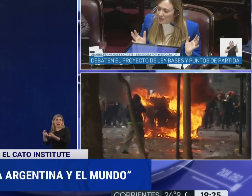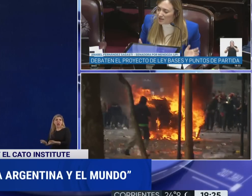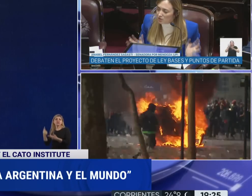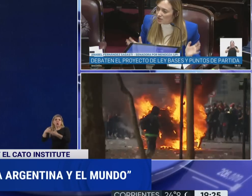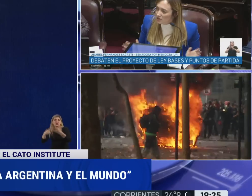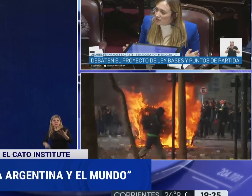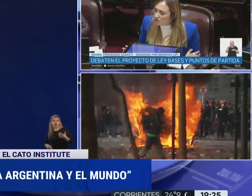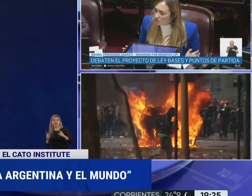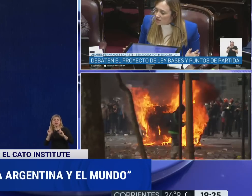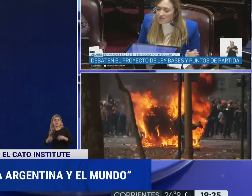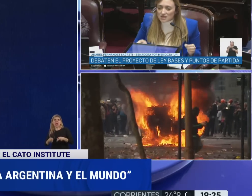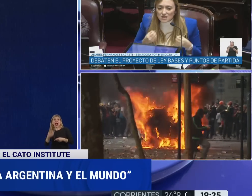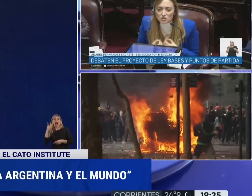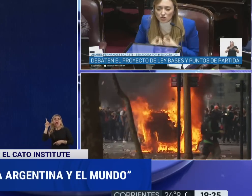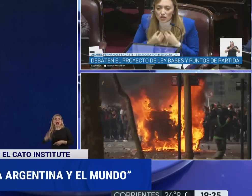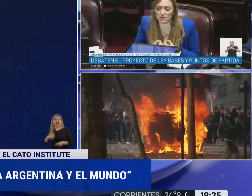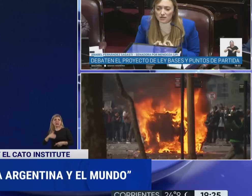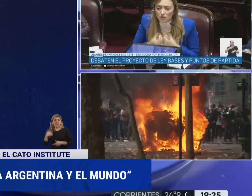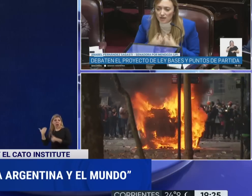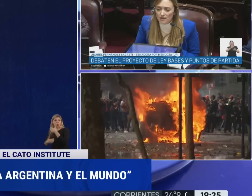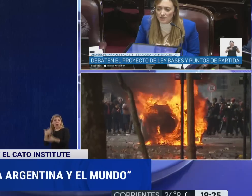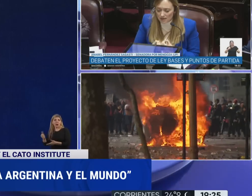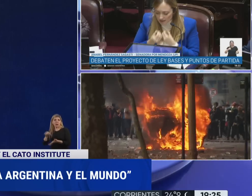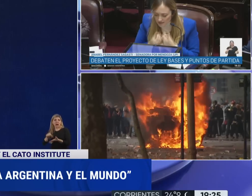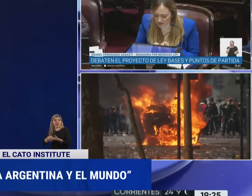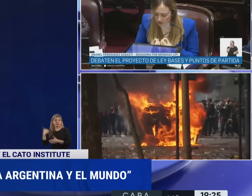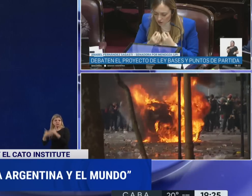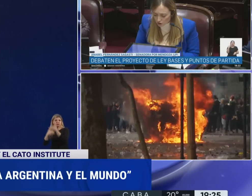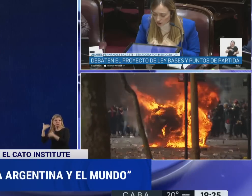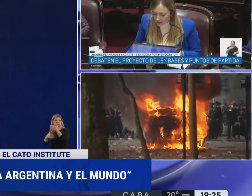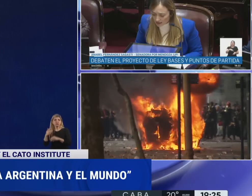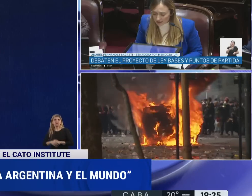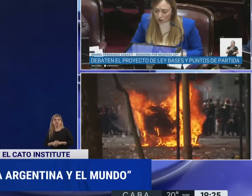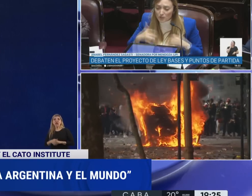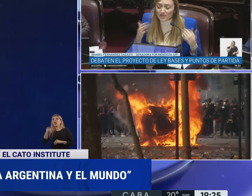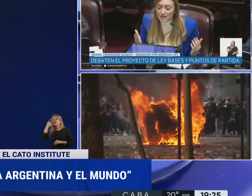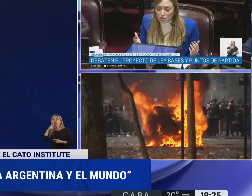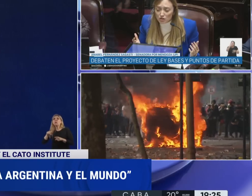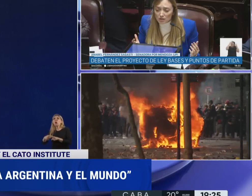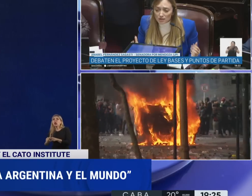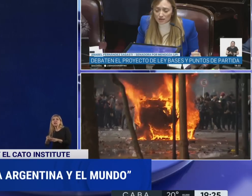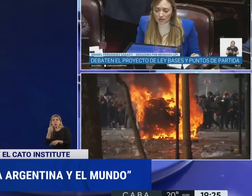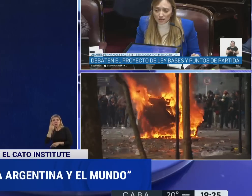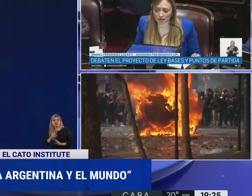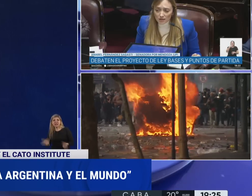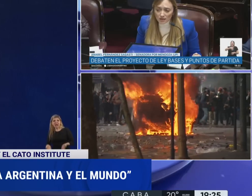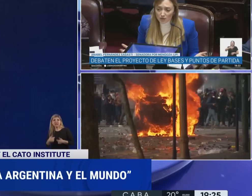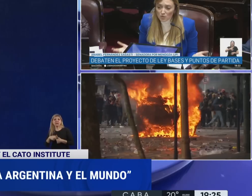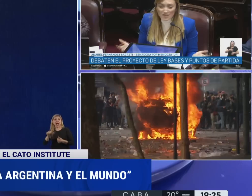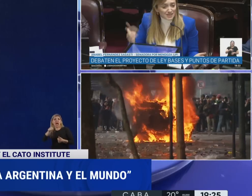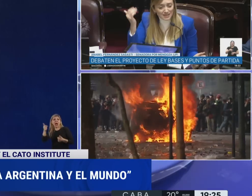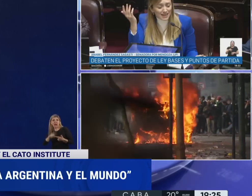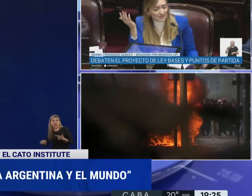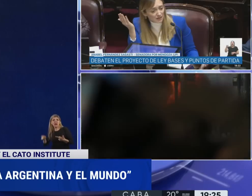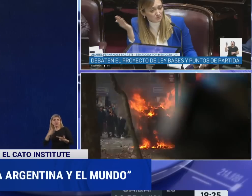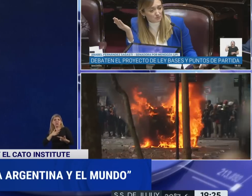para que la Argentina vuelva a ser un país próspero. No nos interesa el poder político como fin en sí mismo. No nos interesa ganar nada a